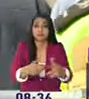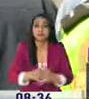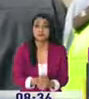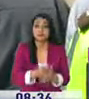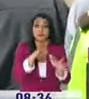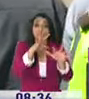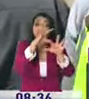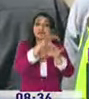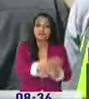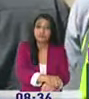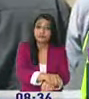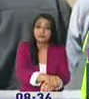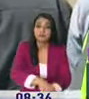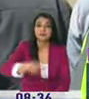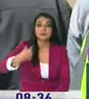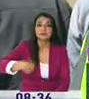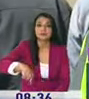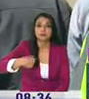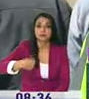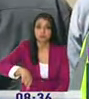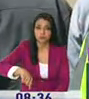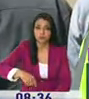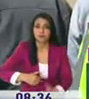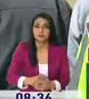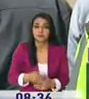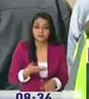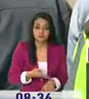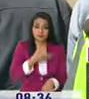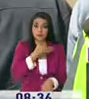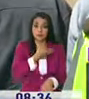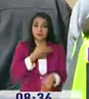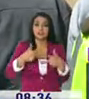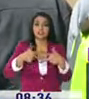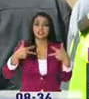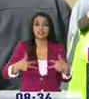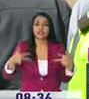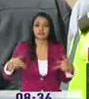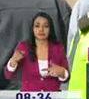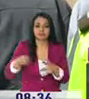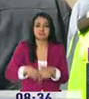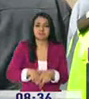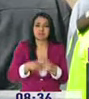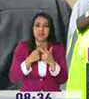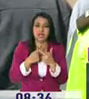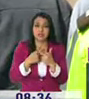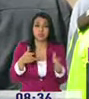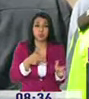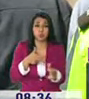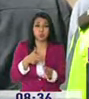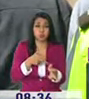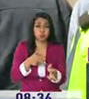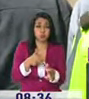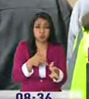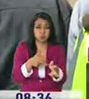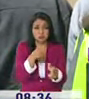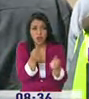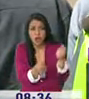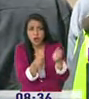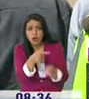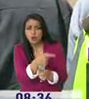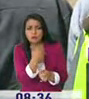en el sector de Quitumbe. La persecución se dio desde el sector de Chillogallo, donde se verificó que este automóvil